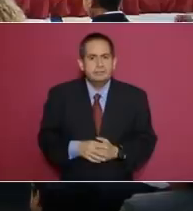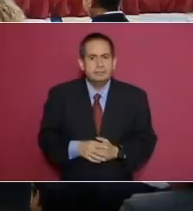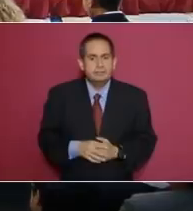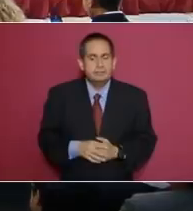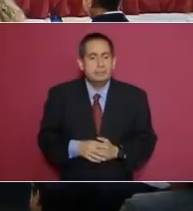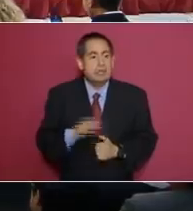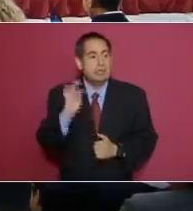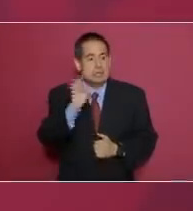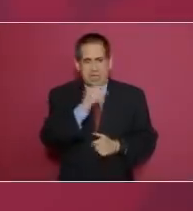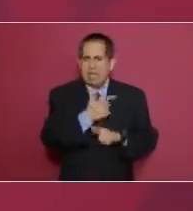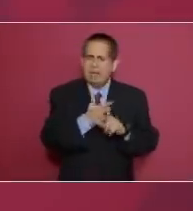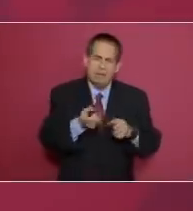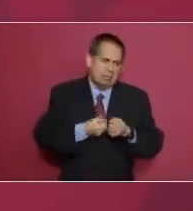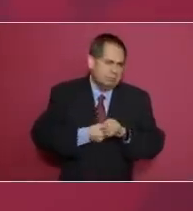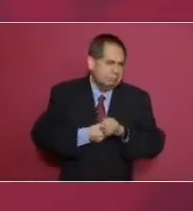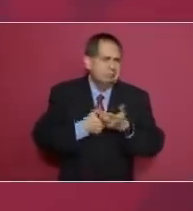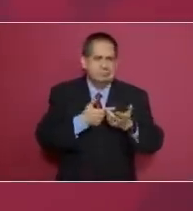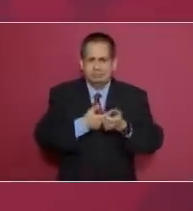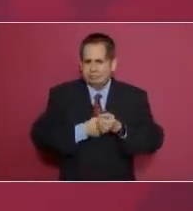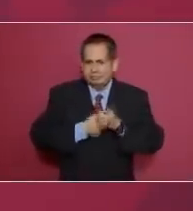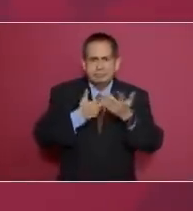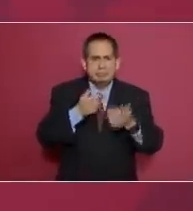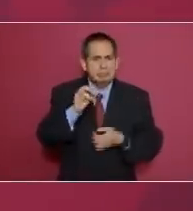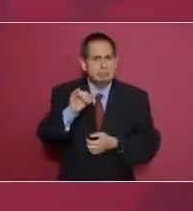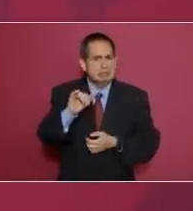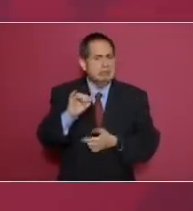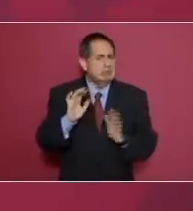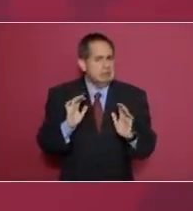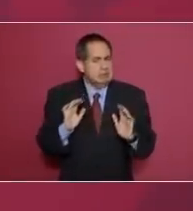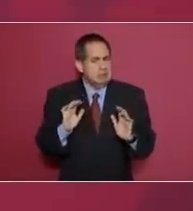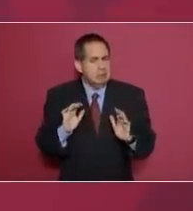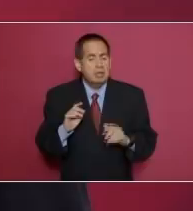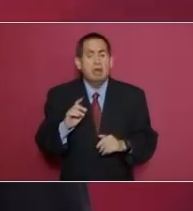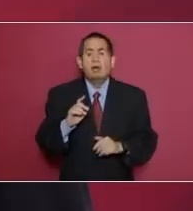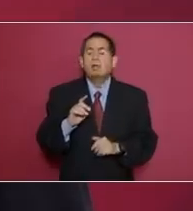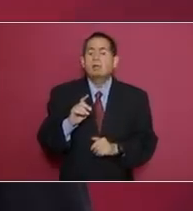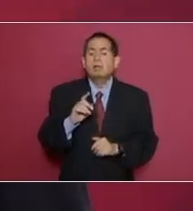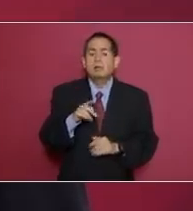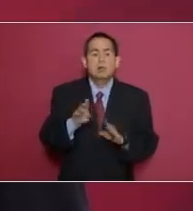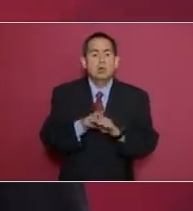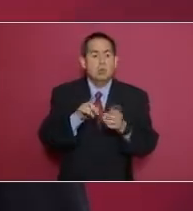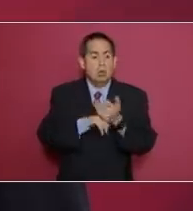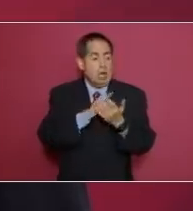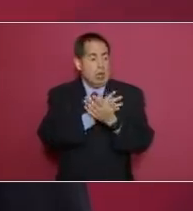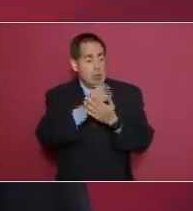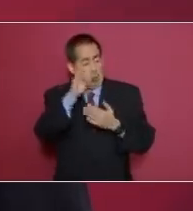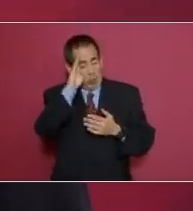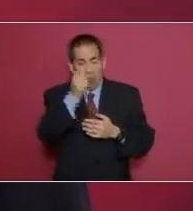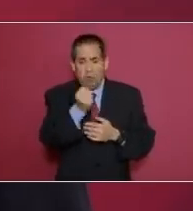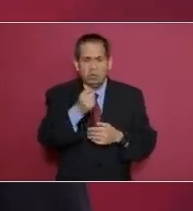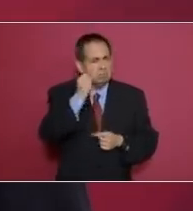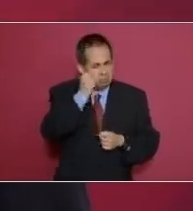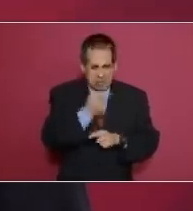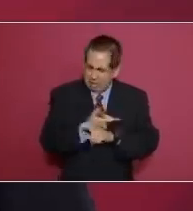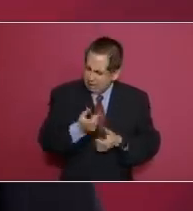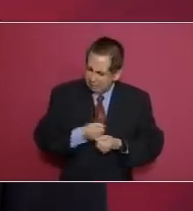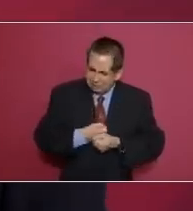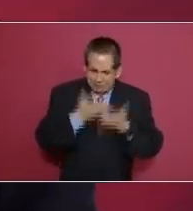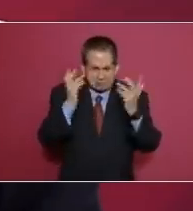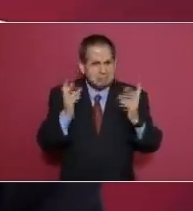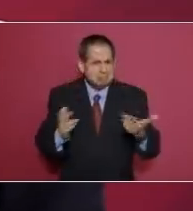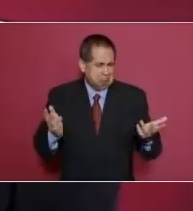Que haya libertad, ¿sí?, aún con excesos.